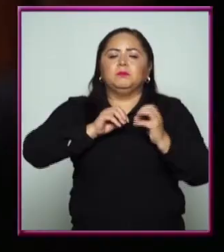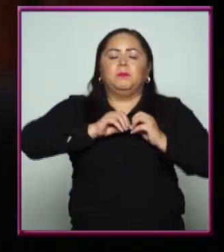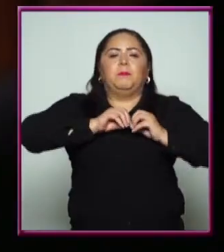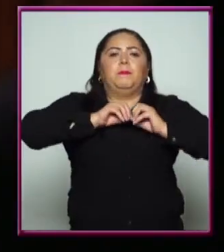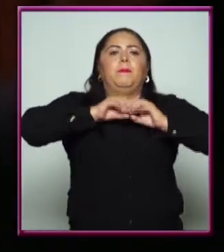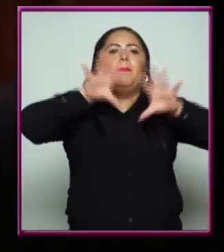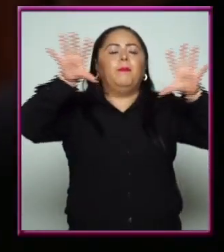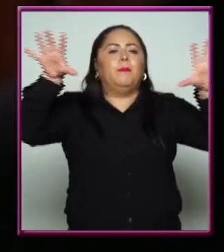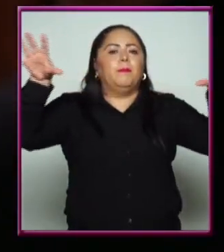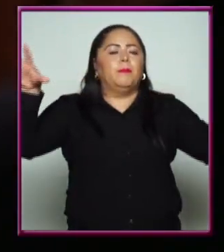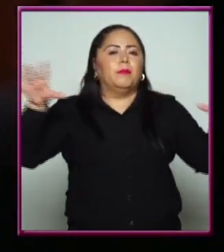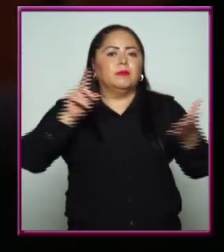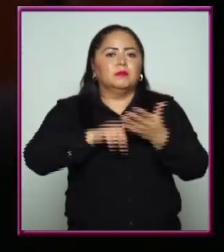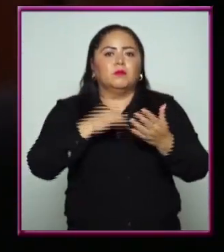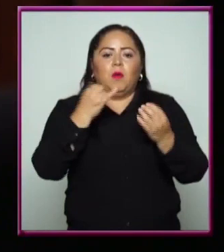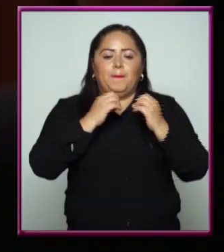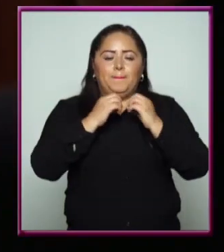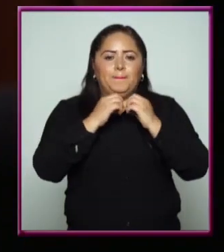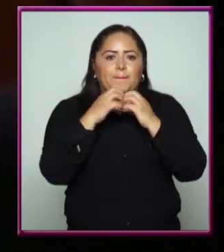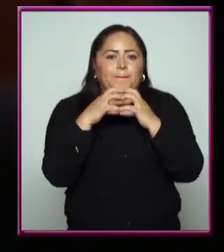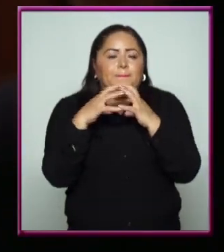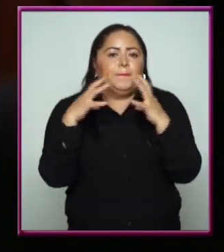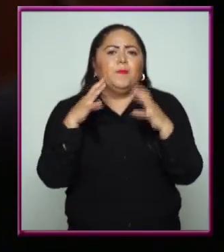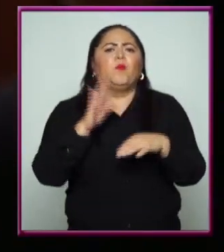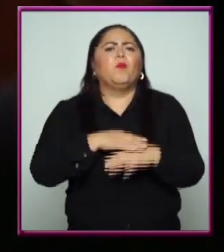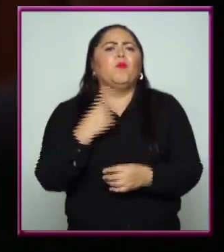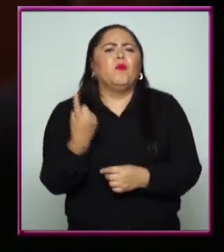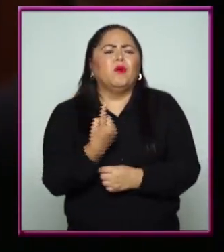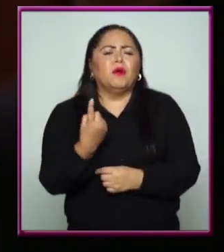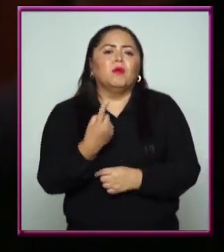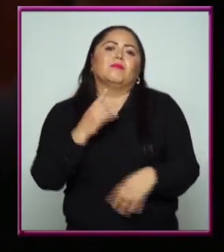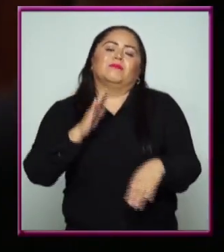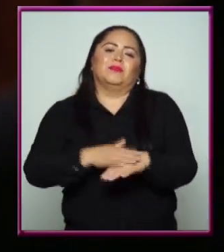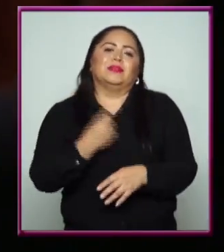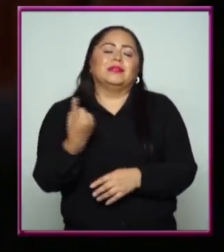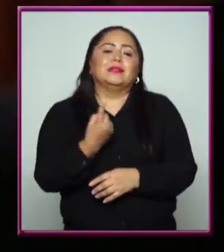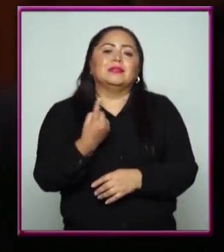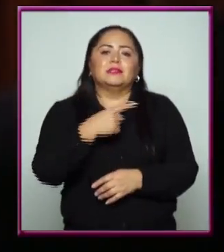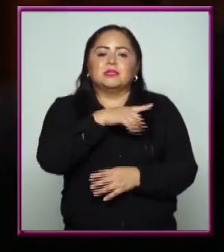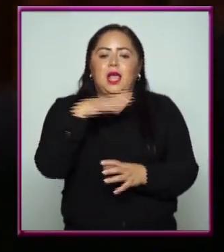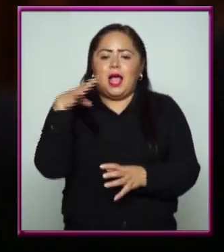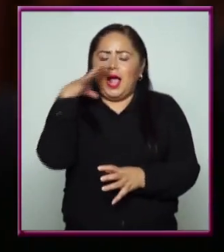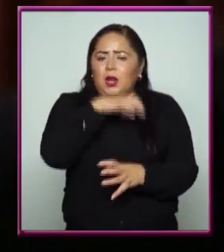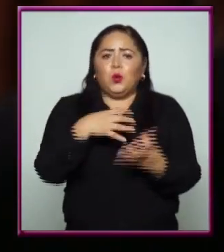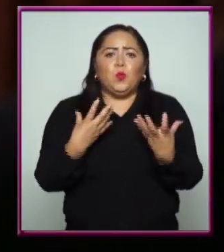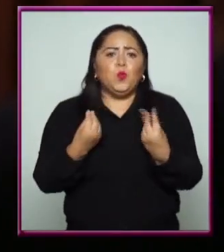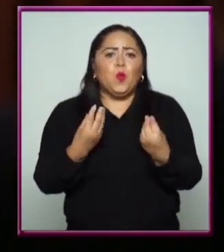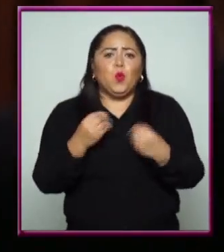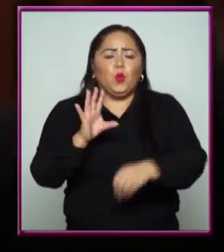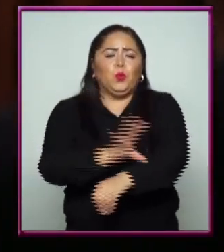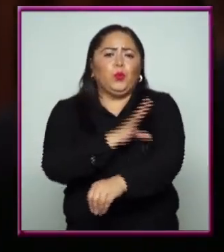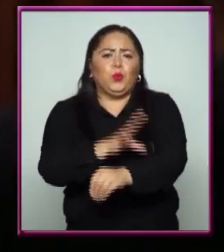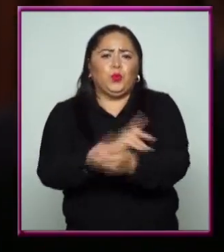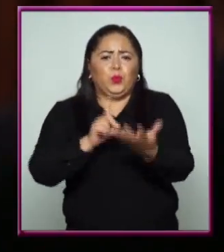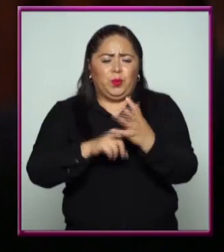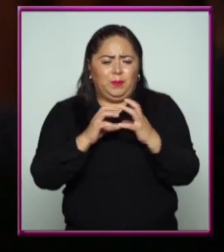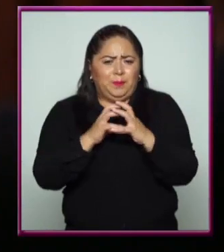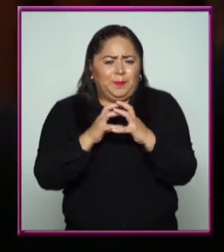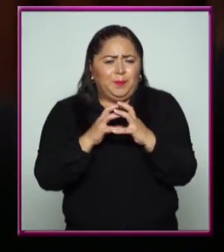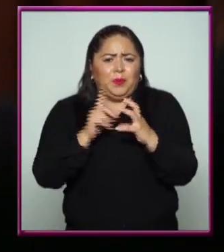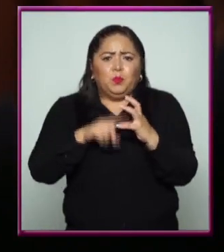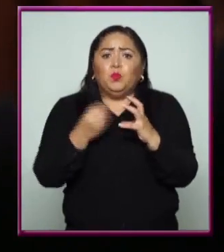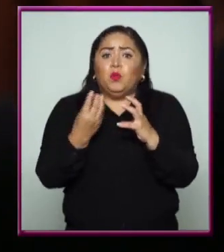expande, se infla. ¿Y por qué? Precisamente porque se calienta demasiado. La energía térmica